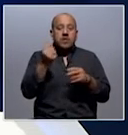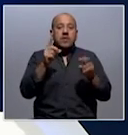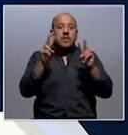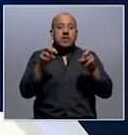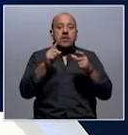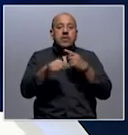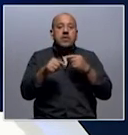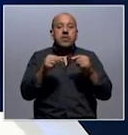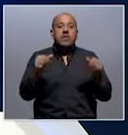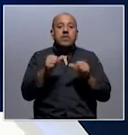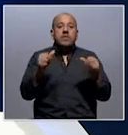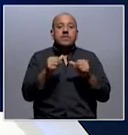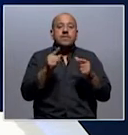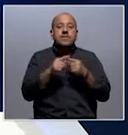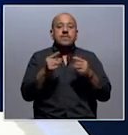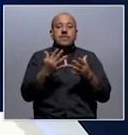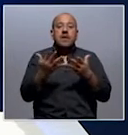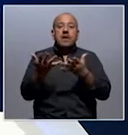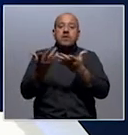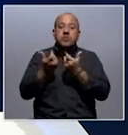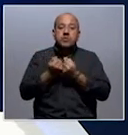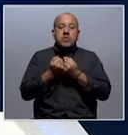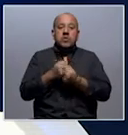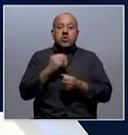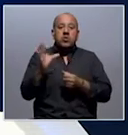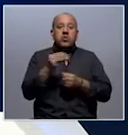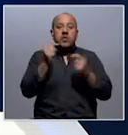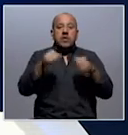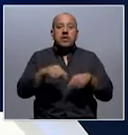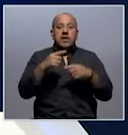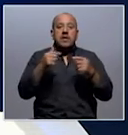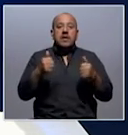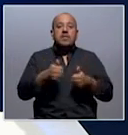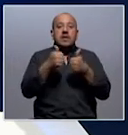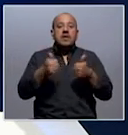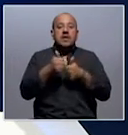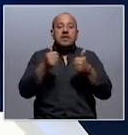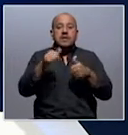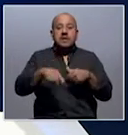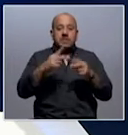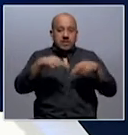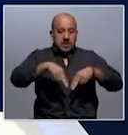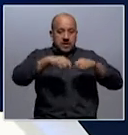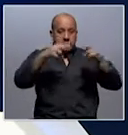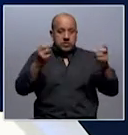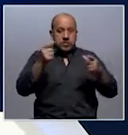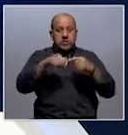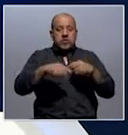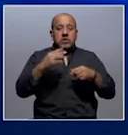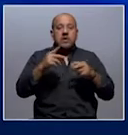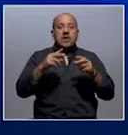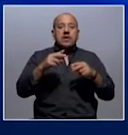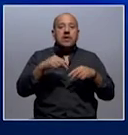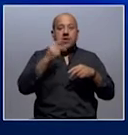y lo que va a hacer y lo que va a contribuir este toda esta investigación todo este proyecto que se viene realizando ya desde hace muchos años en el pasteur